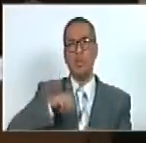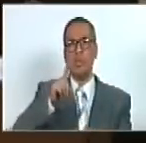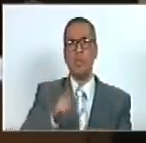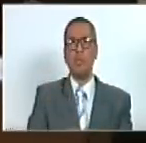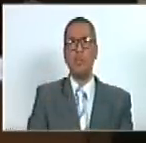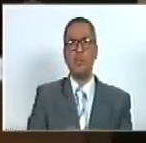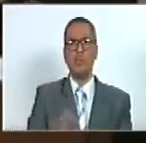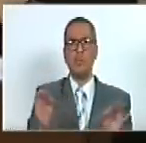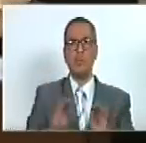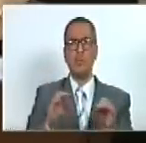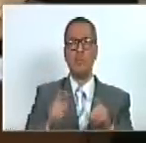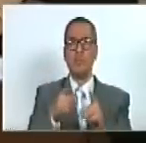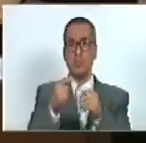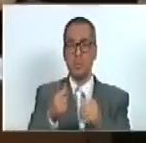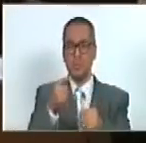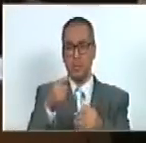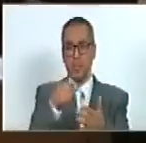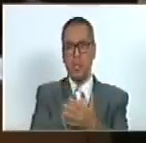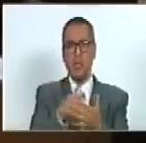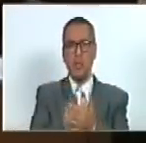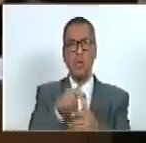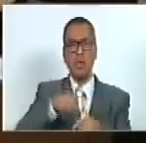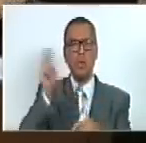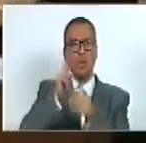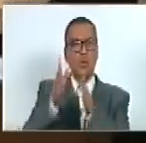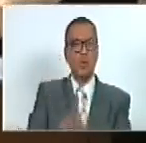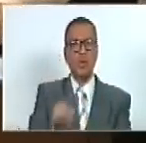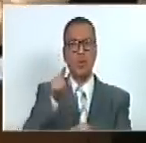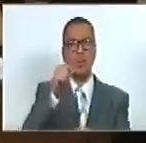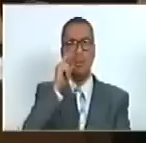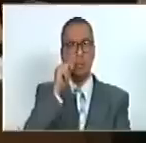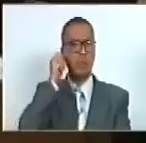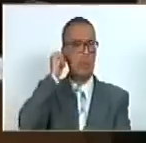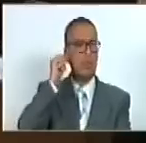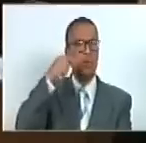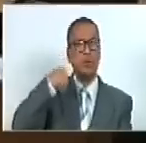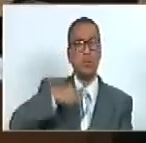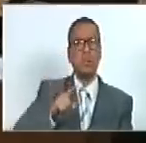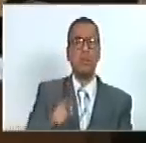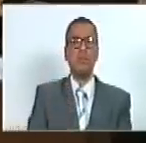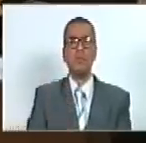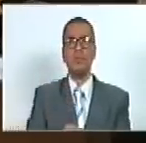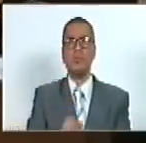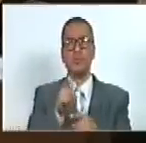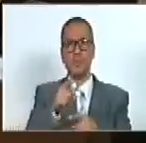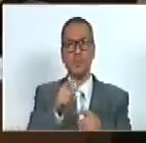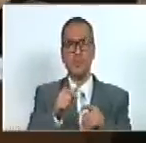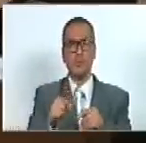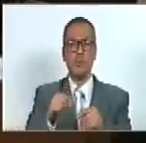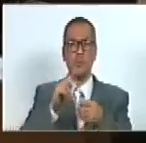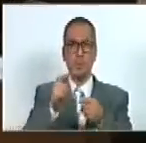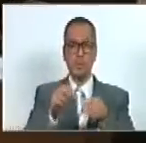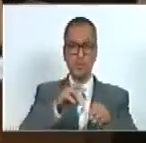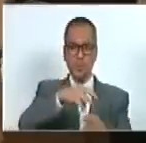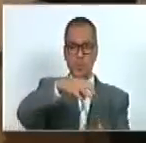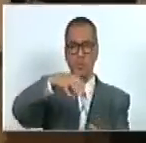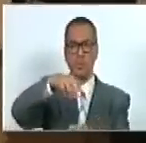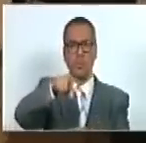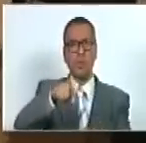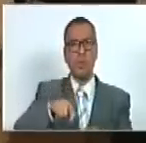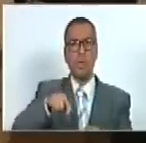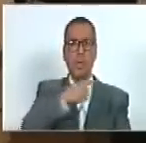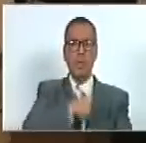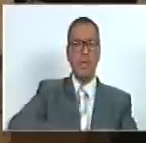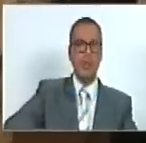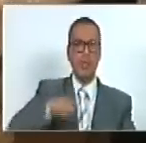donde tienen congelados los recursos de los venezolanos y las venezolanas, producto de manipulaciones y de presidentes de